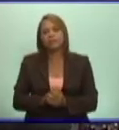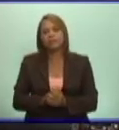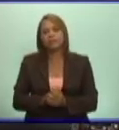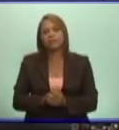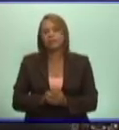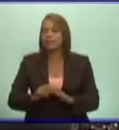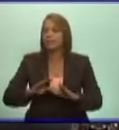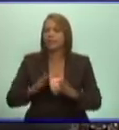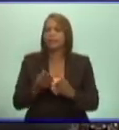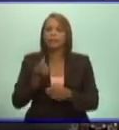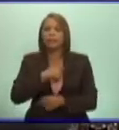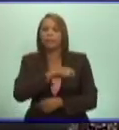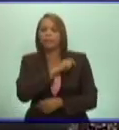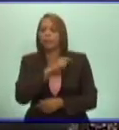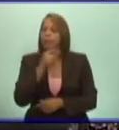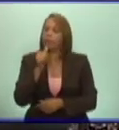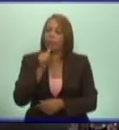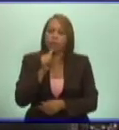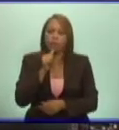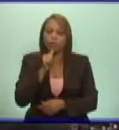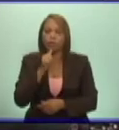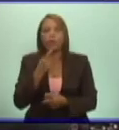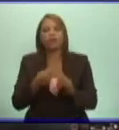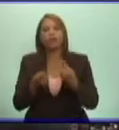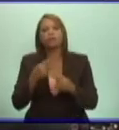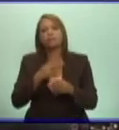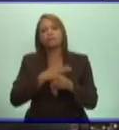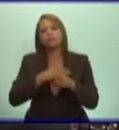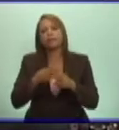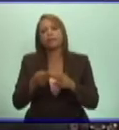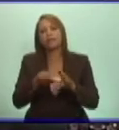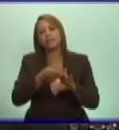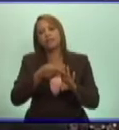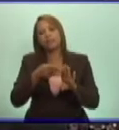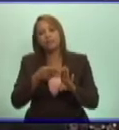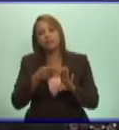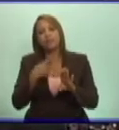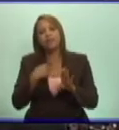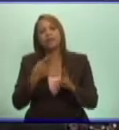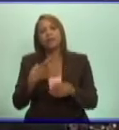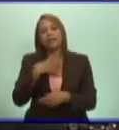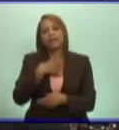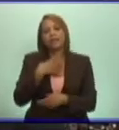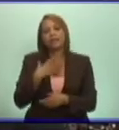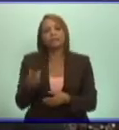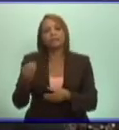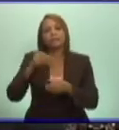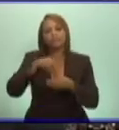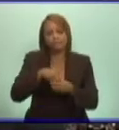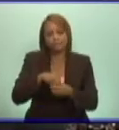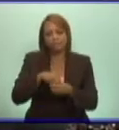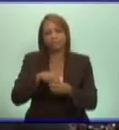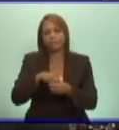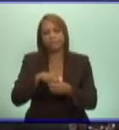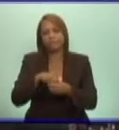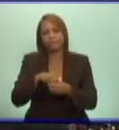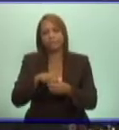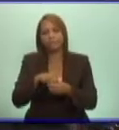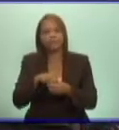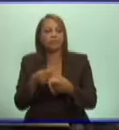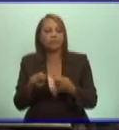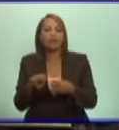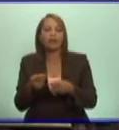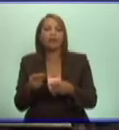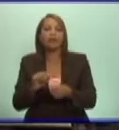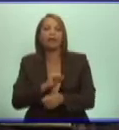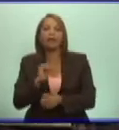muchas dudas. Hay asignaturas que han tenido que recurrir a la integración, justamente en aras de ganar tiempo,